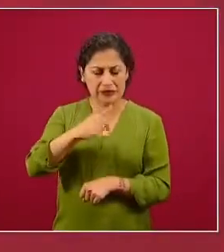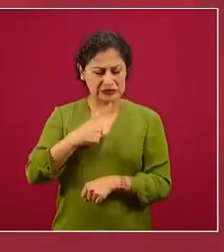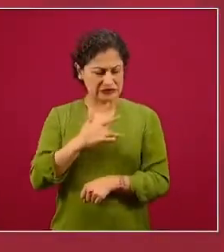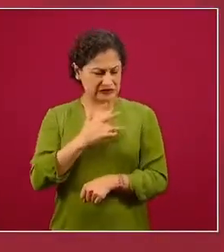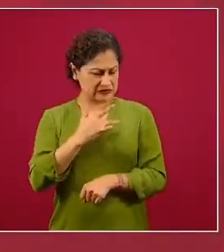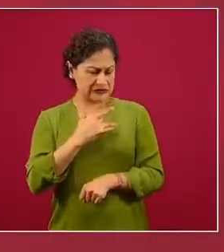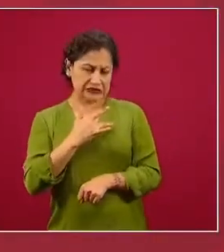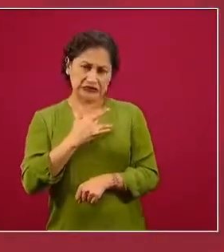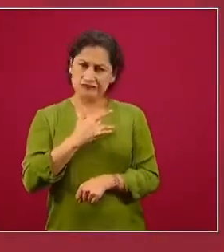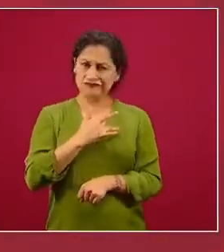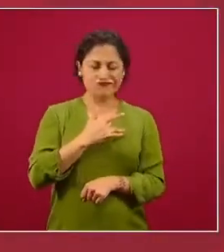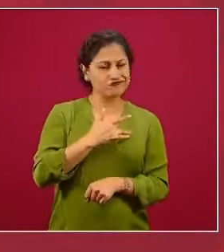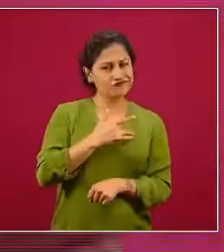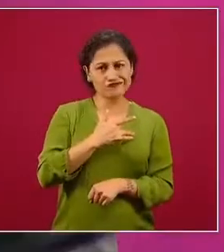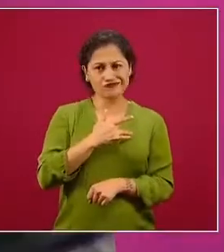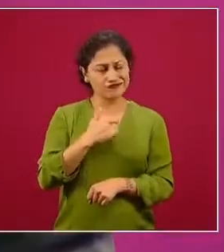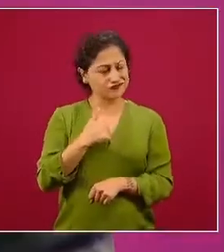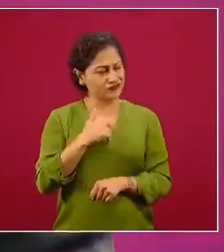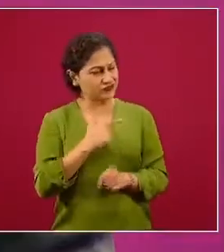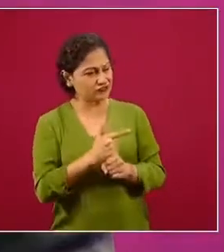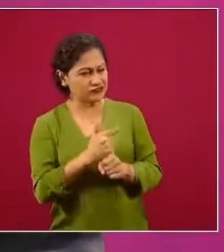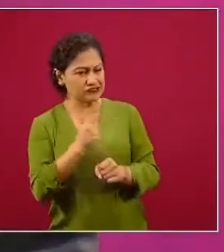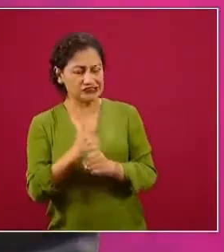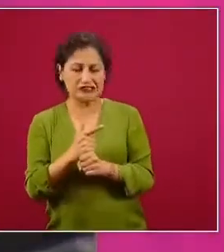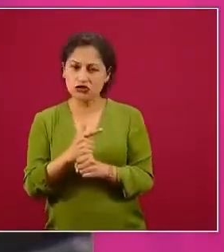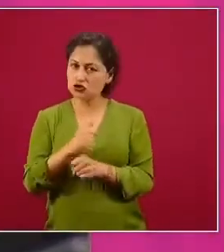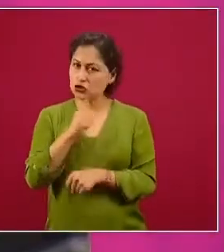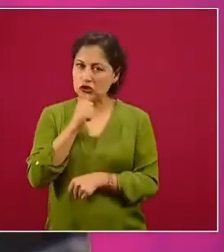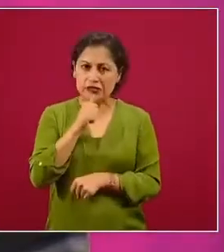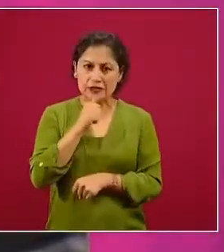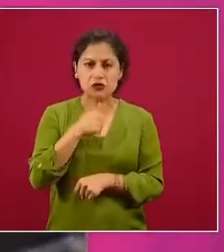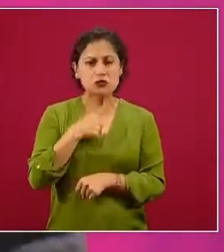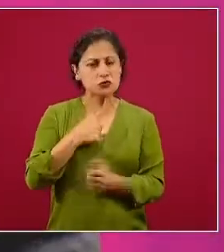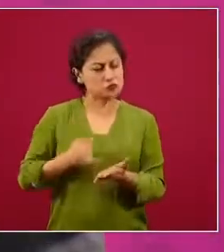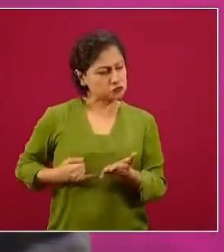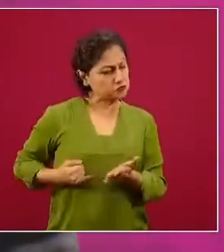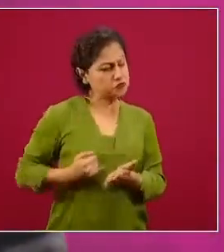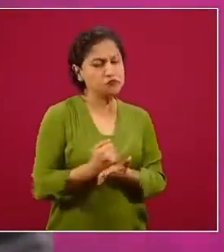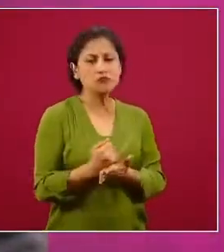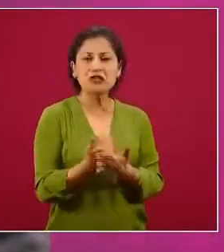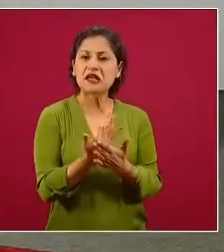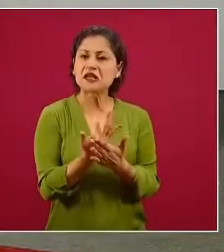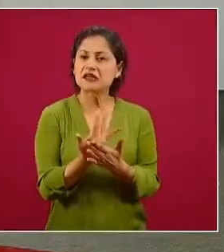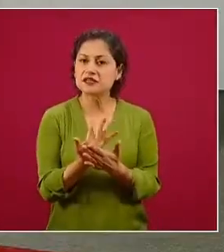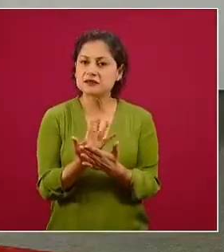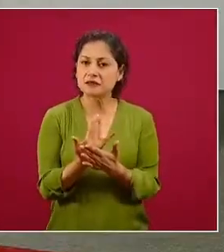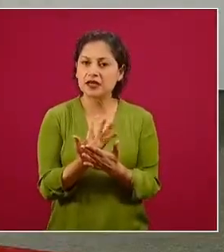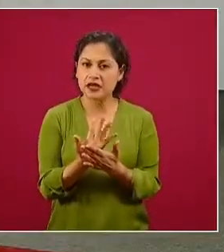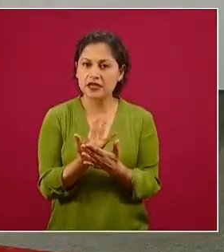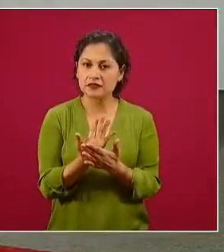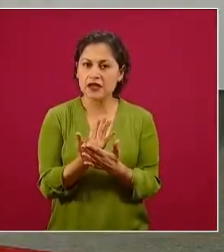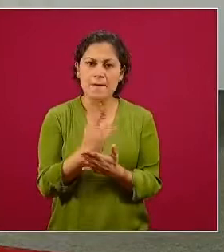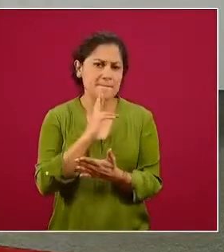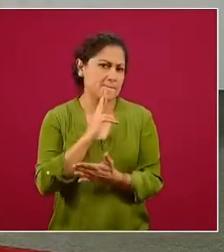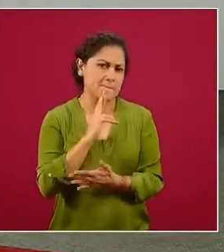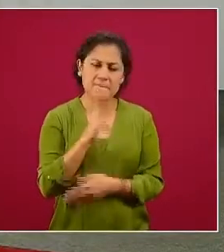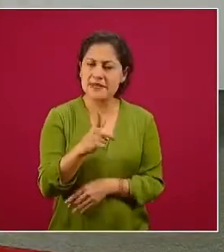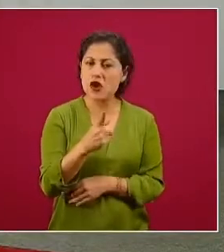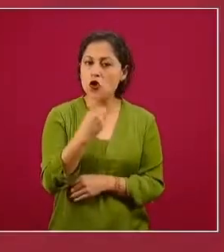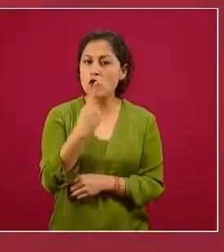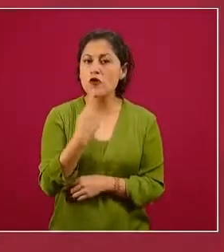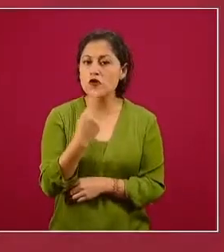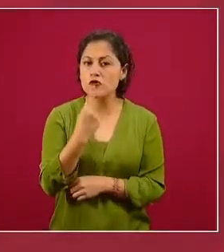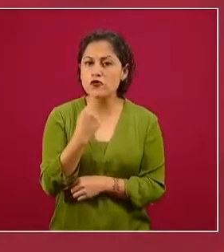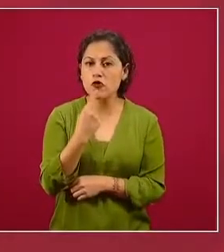en naranja, prefiero esperar, prefiero mantener las actividades restrictivas como si fuera rojo, y anuncia en su